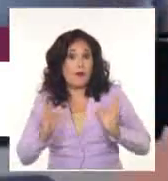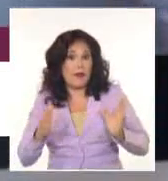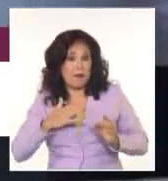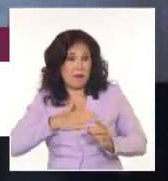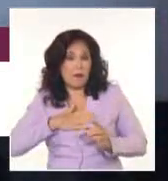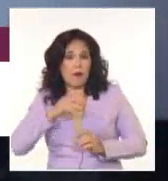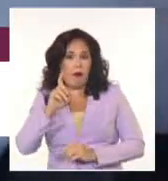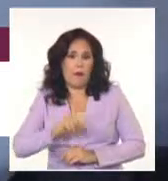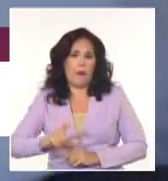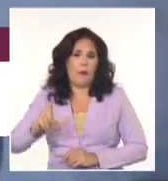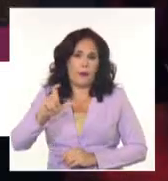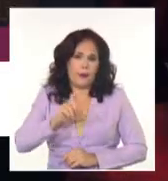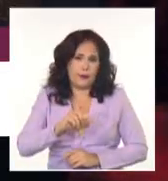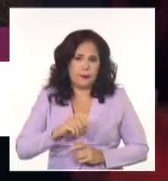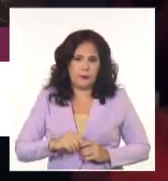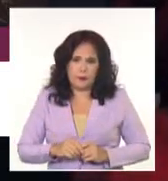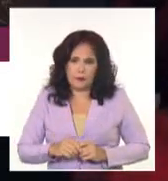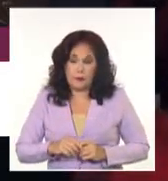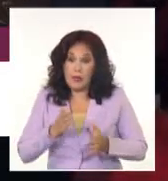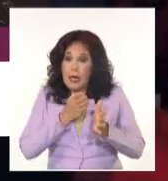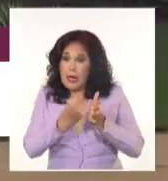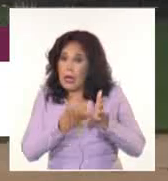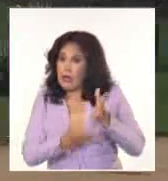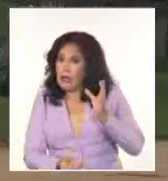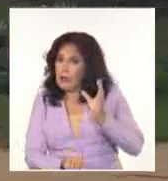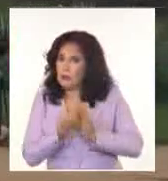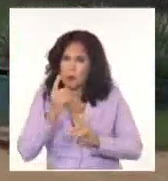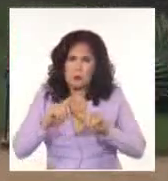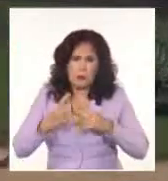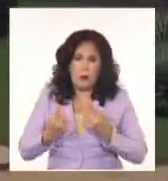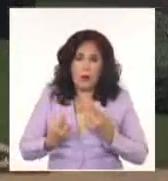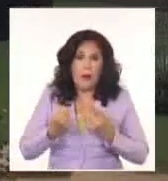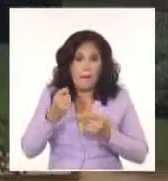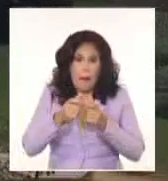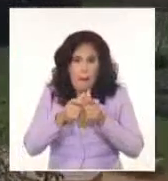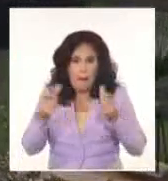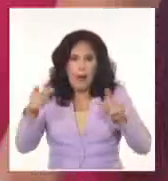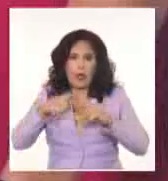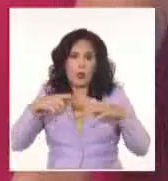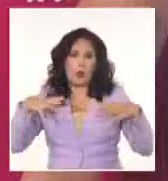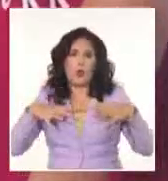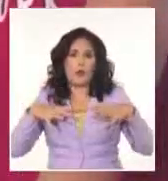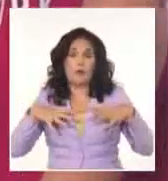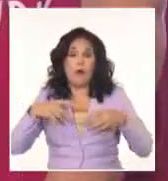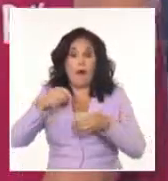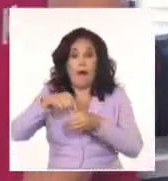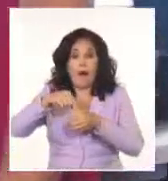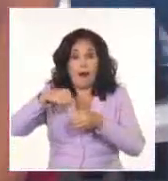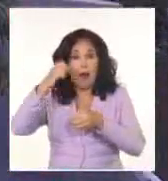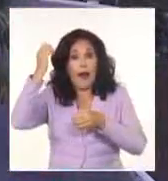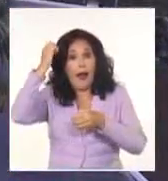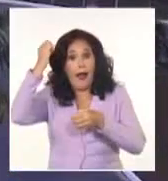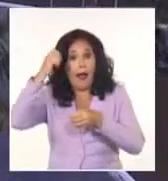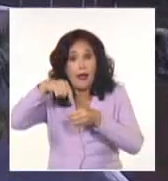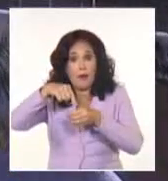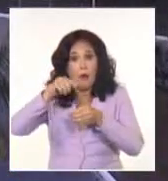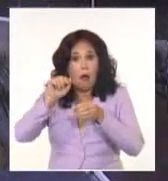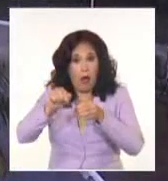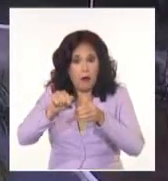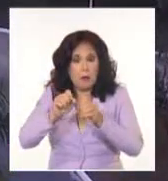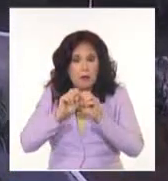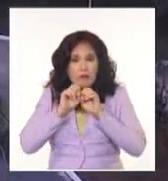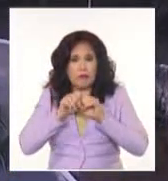Agramonte de la provincia. La carrera surge por una necesidad de crecimiento del turismo en la Cajería Norte. La carrera se ha